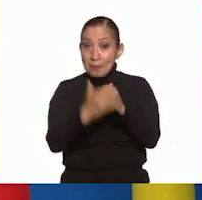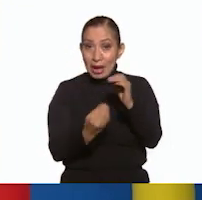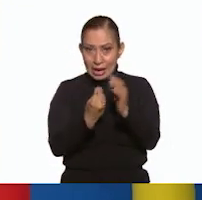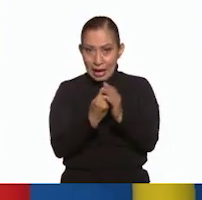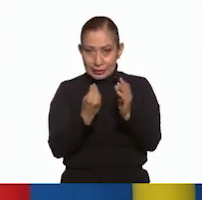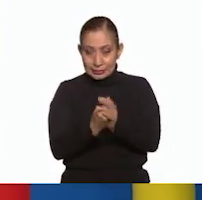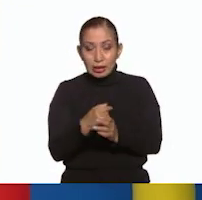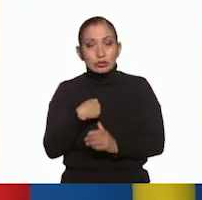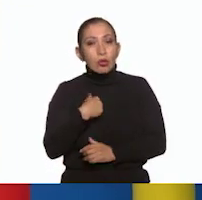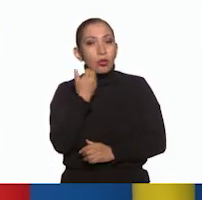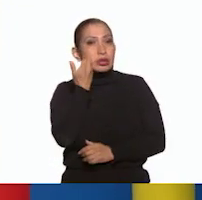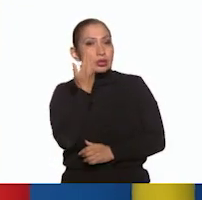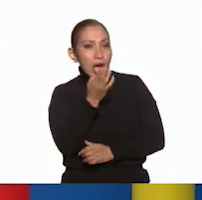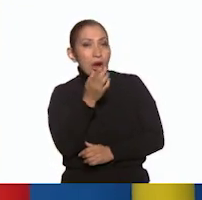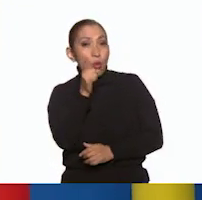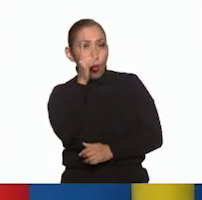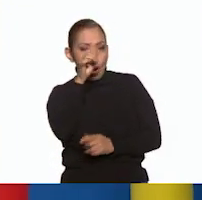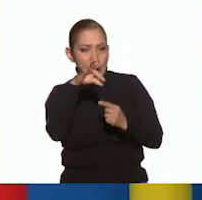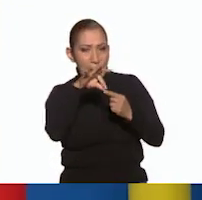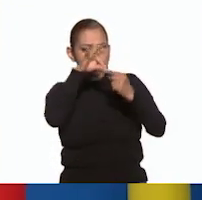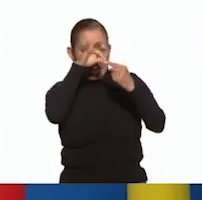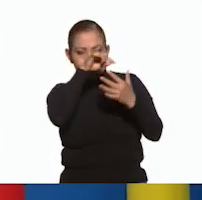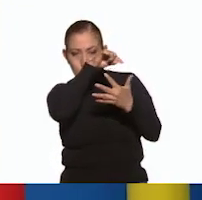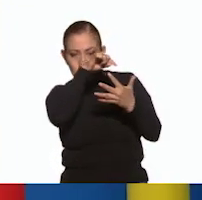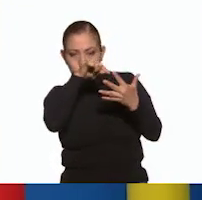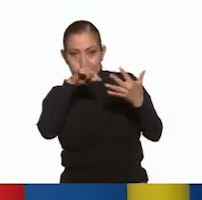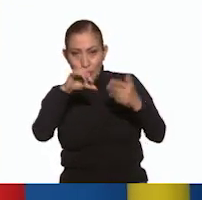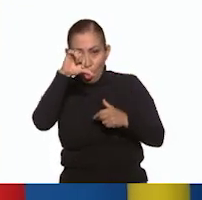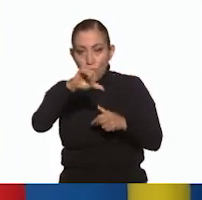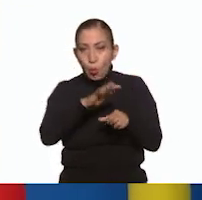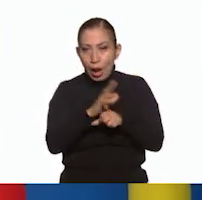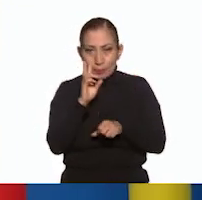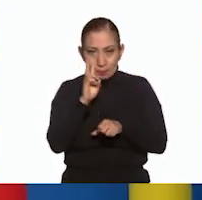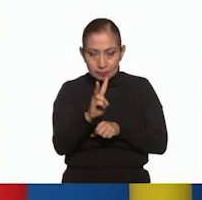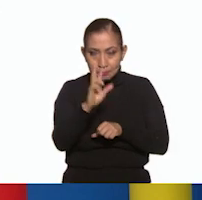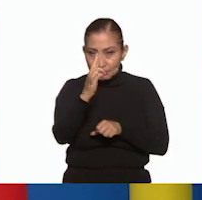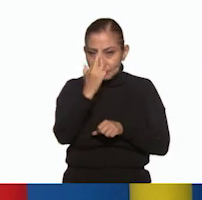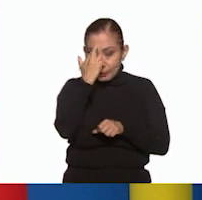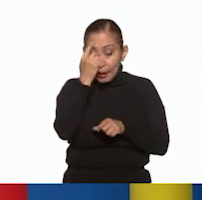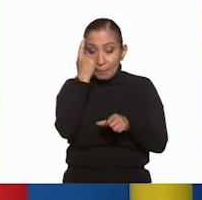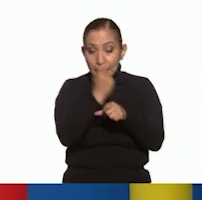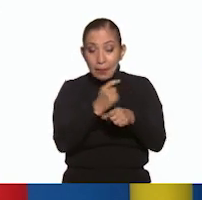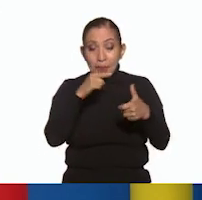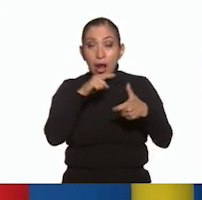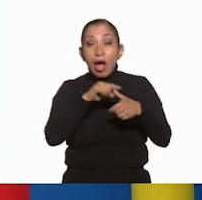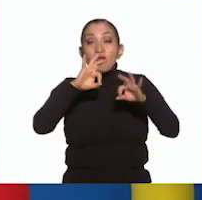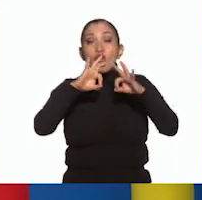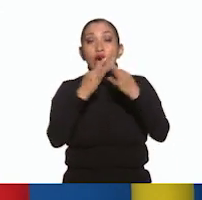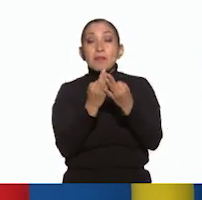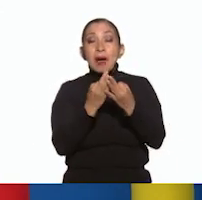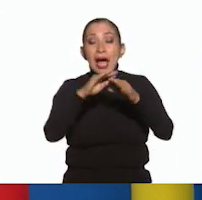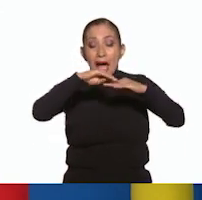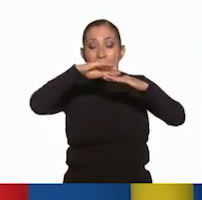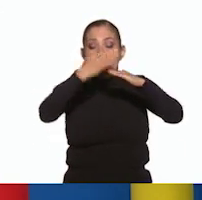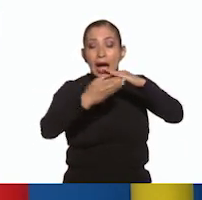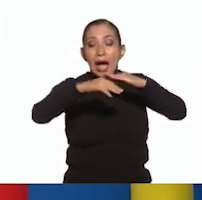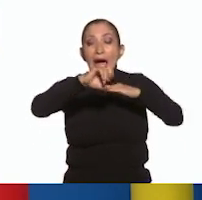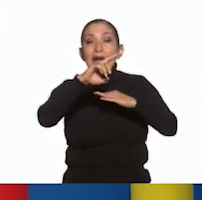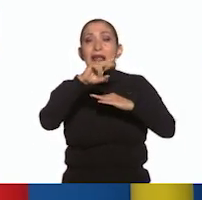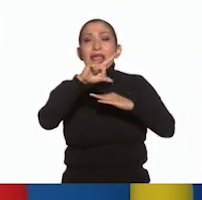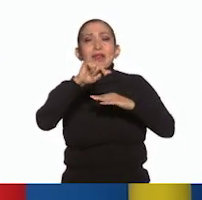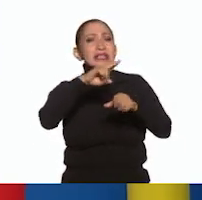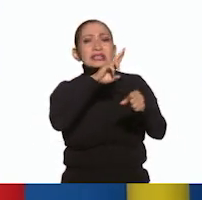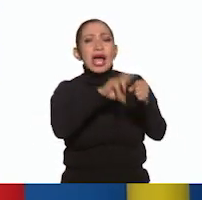sesión, quiero resaltar los puntos que vimos el día de hoy. En primer lugar, las formas de relieve son los